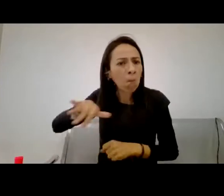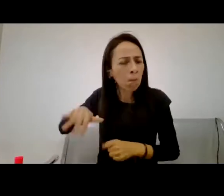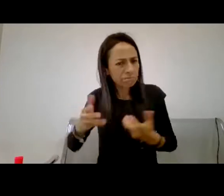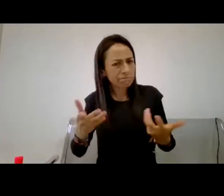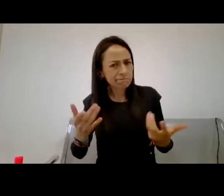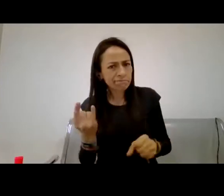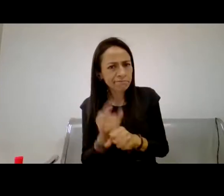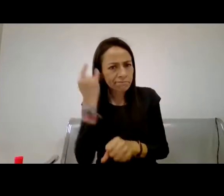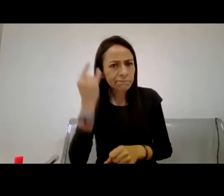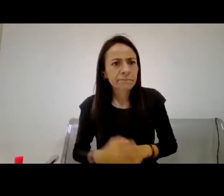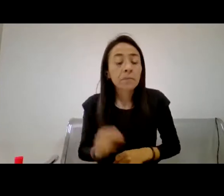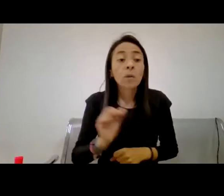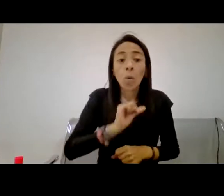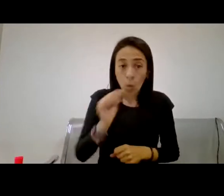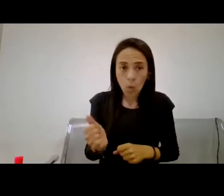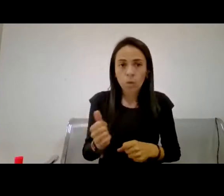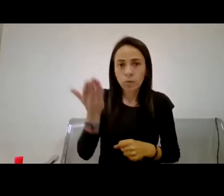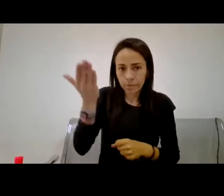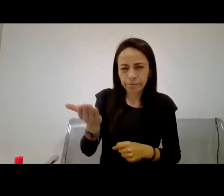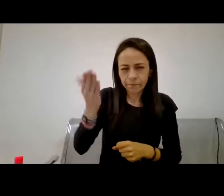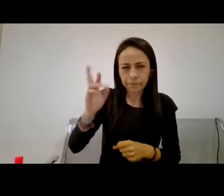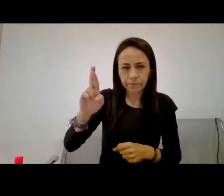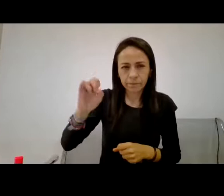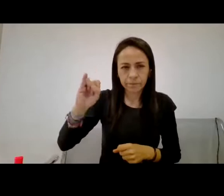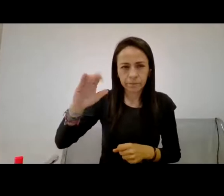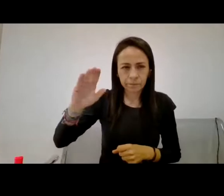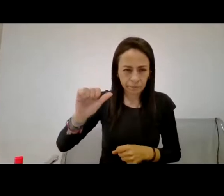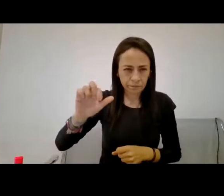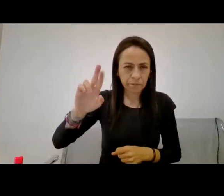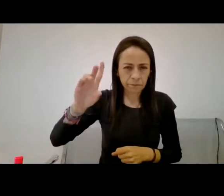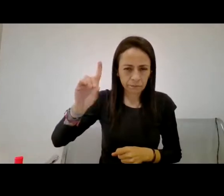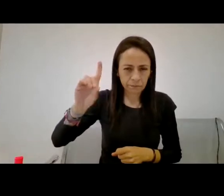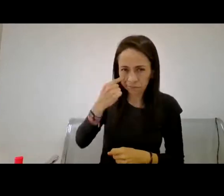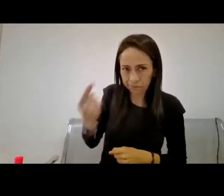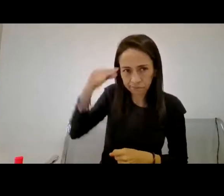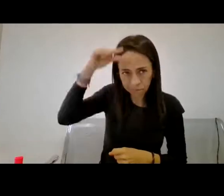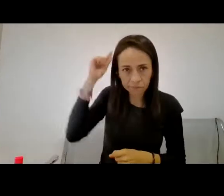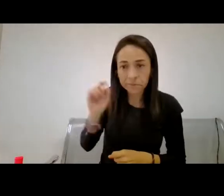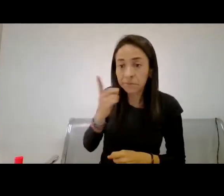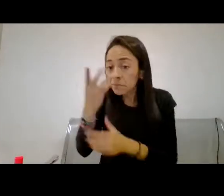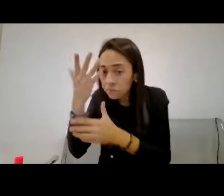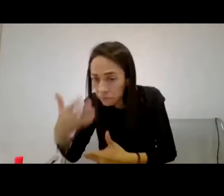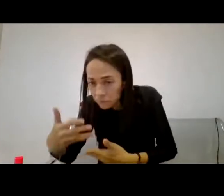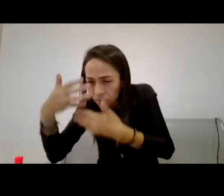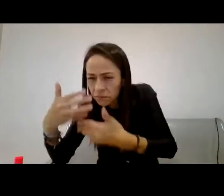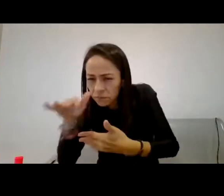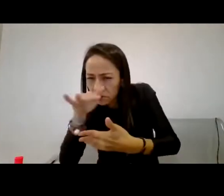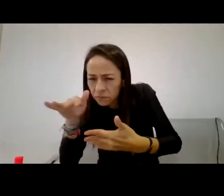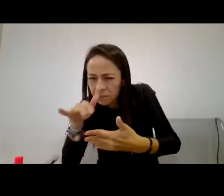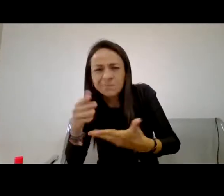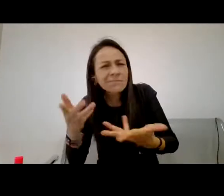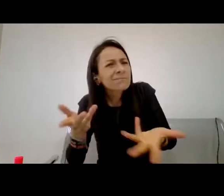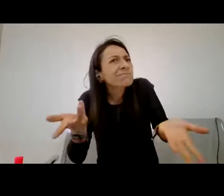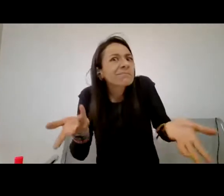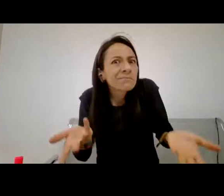cómo podemos juntarnos, o sea, cómo podemos realizar una